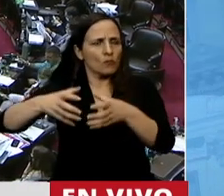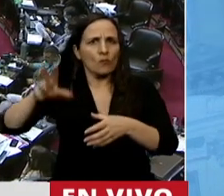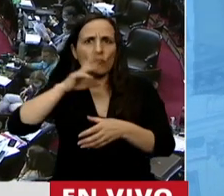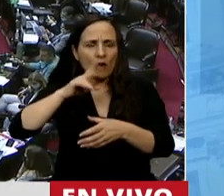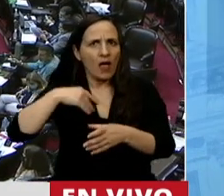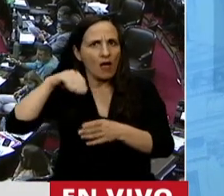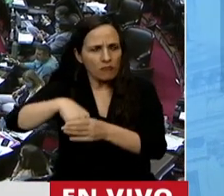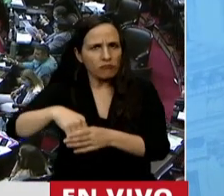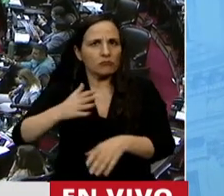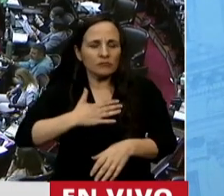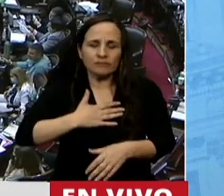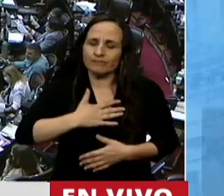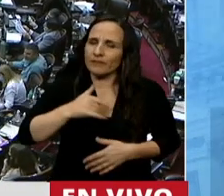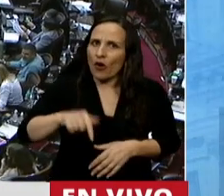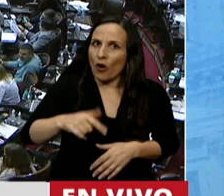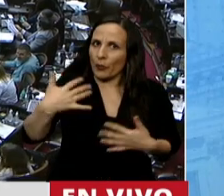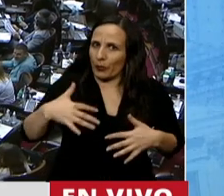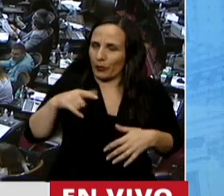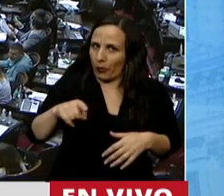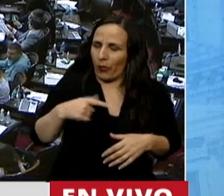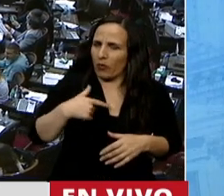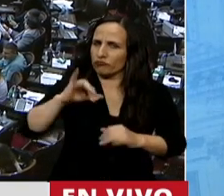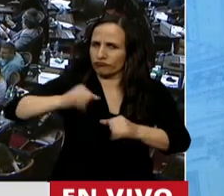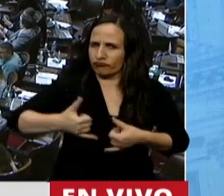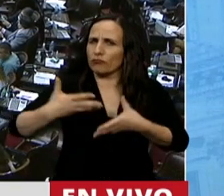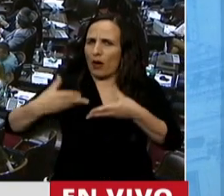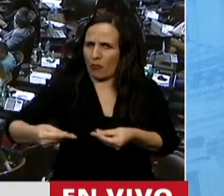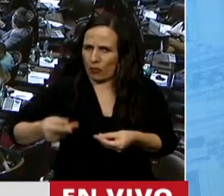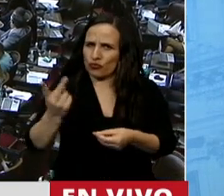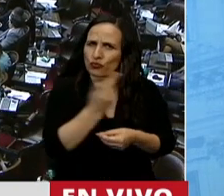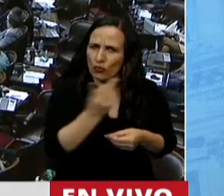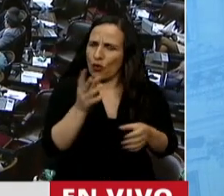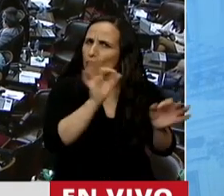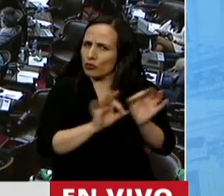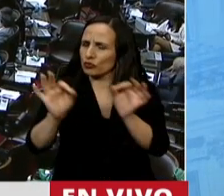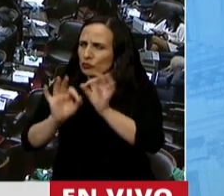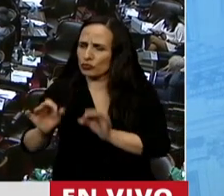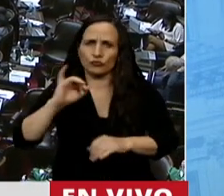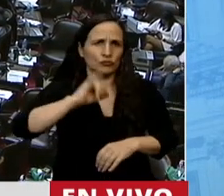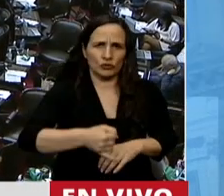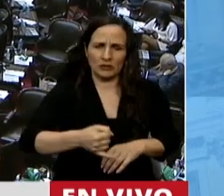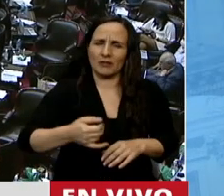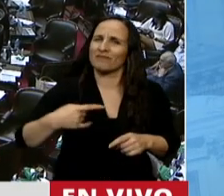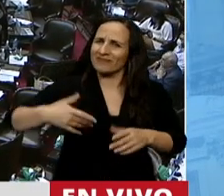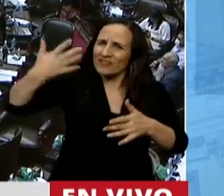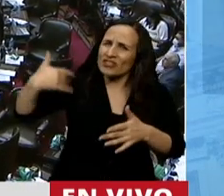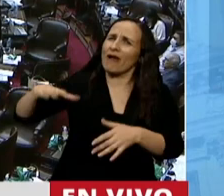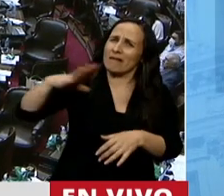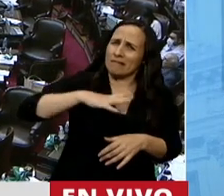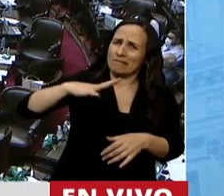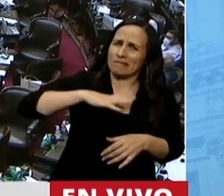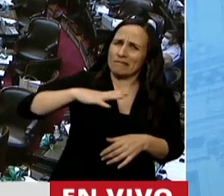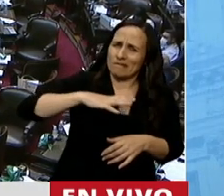poder acompañar estos dos proyectos que vienen a dar una deuda, a saldar una deuda histórica con